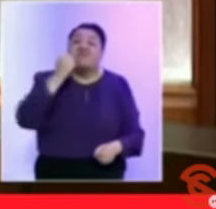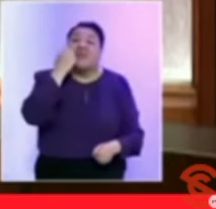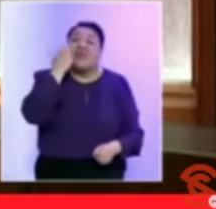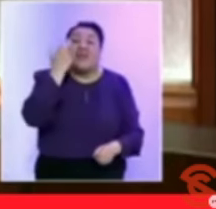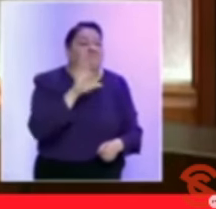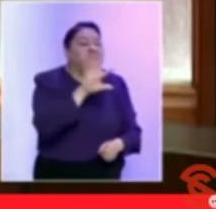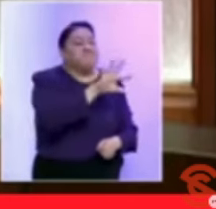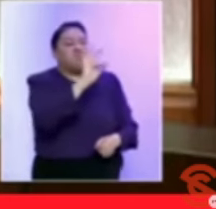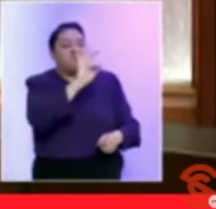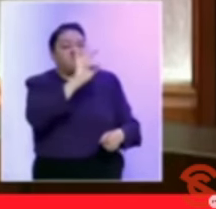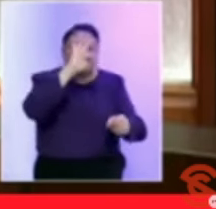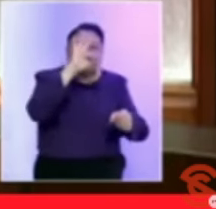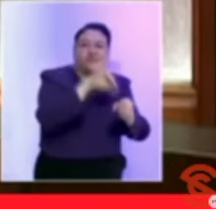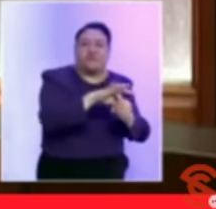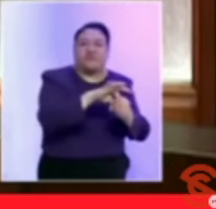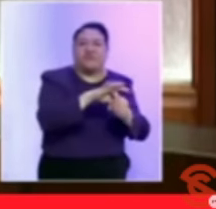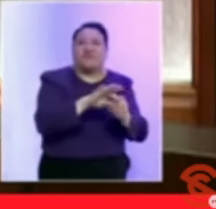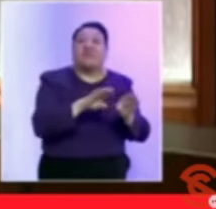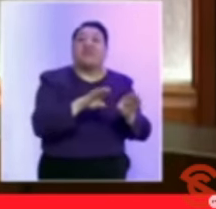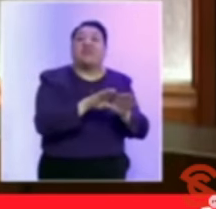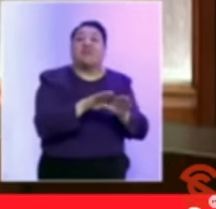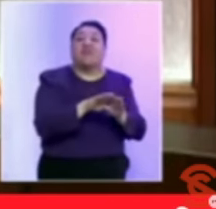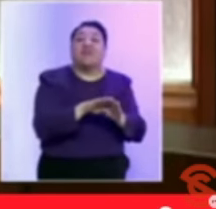contundente con un